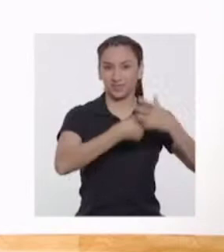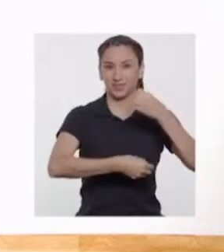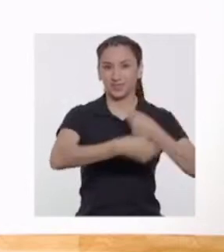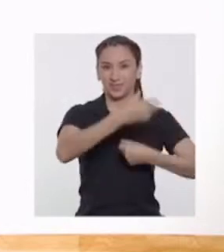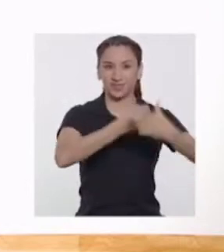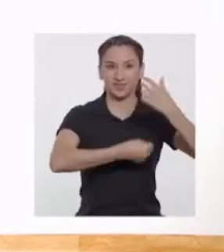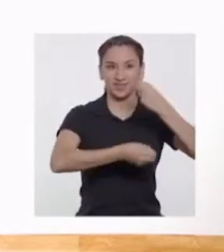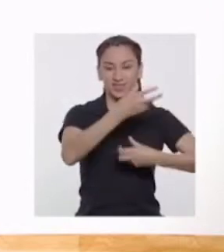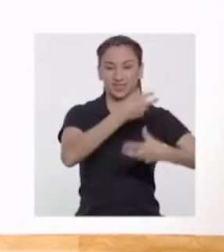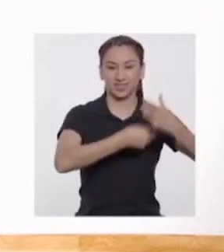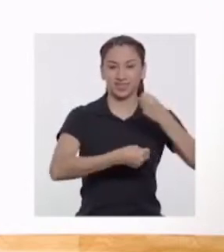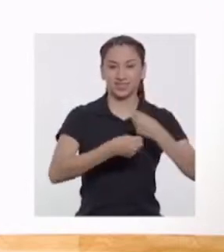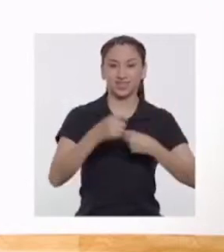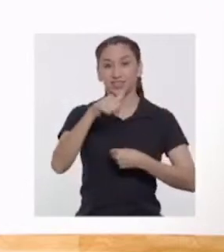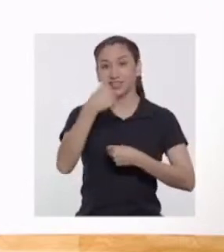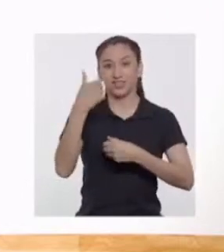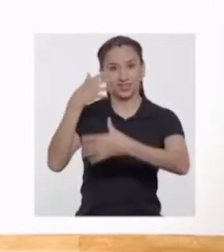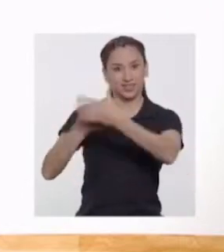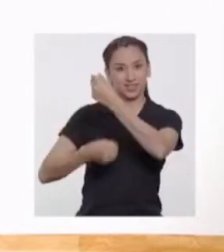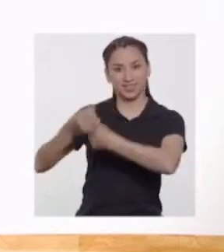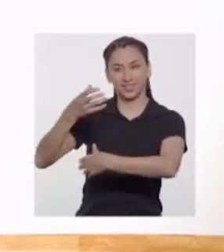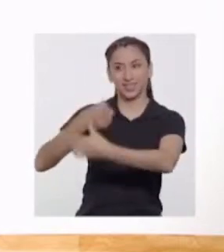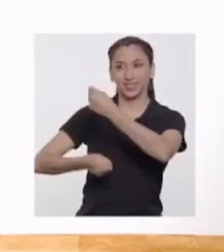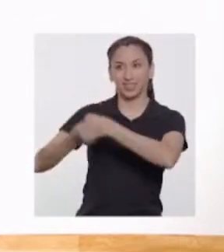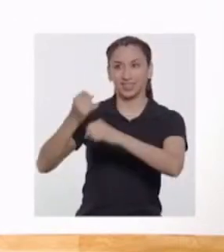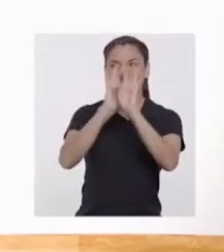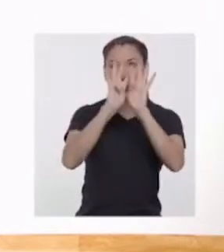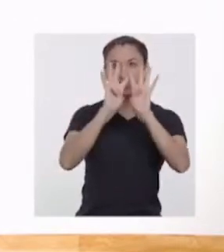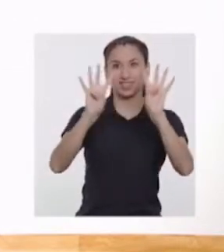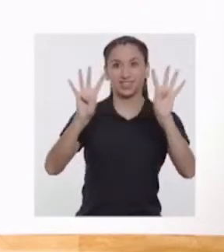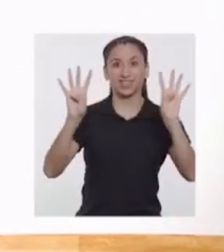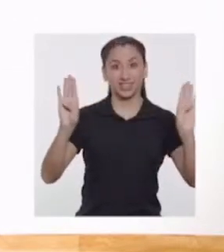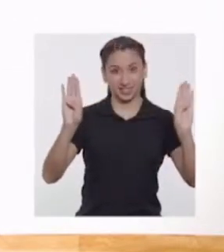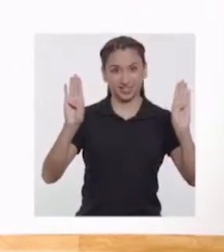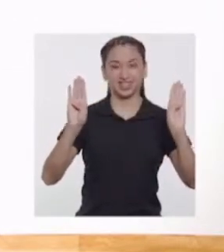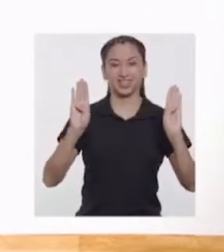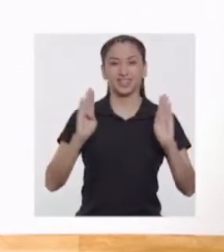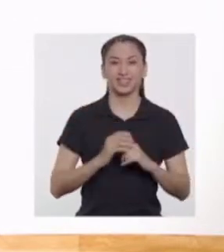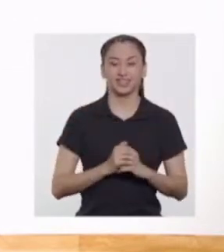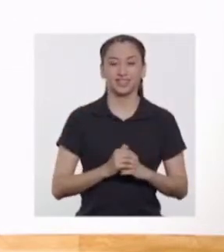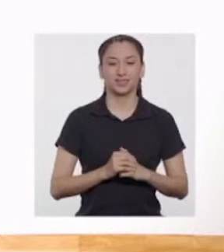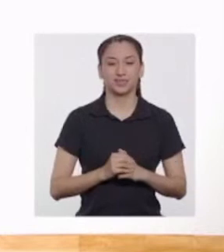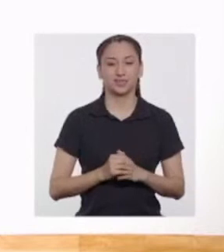Eso es. Al otro lado. Eso es.